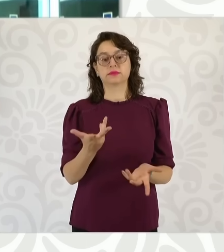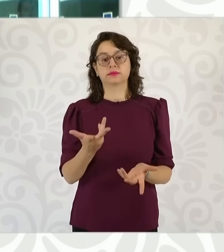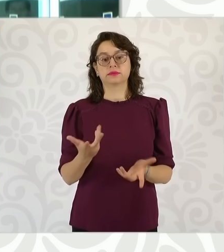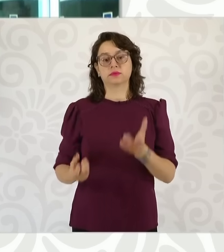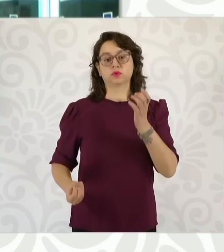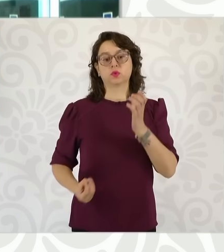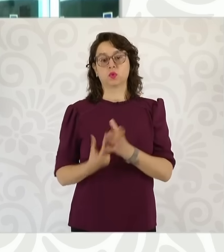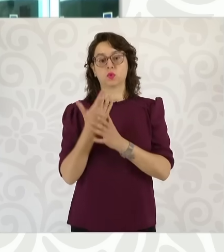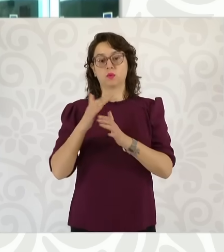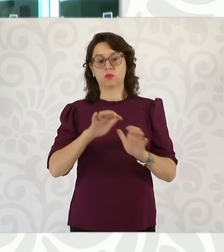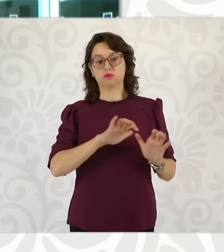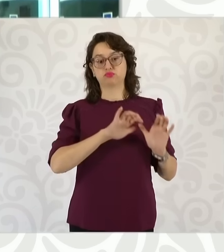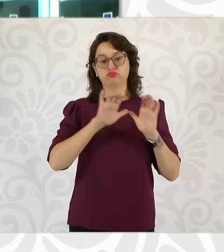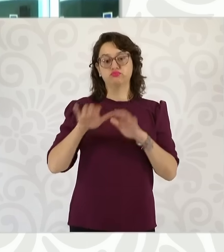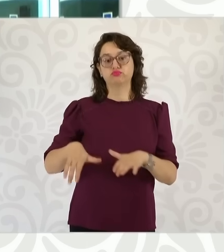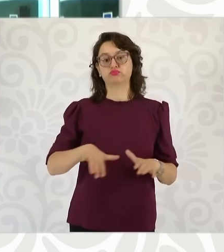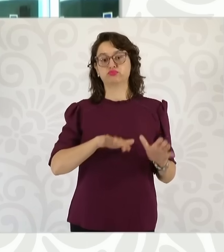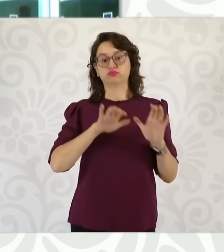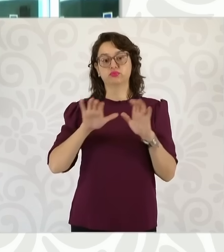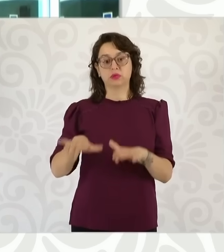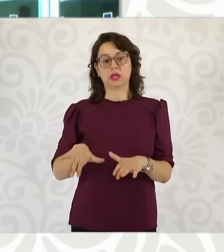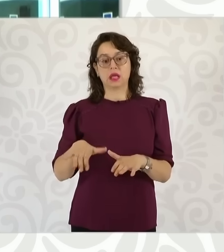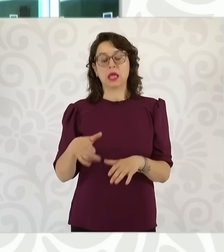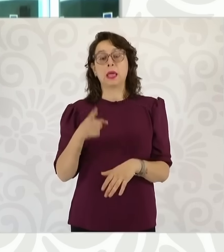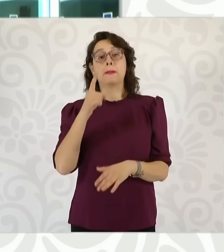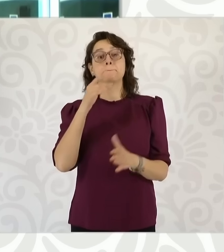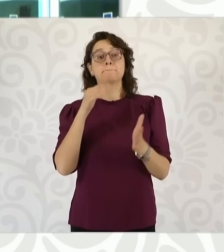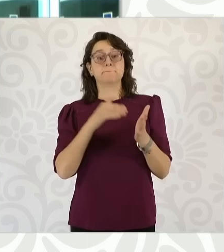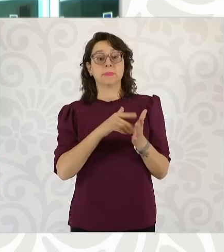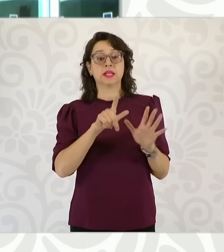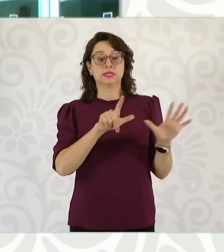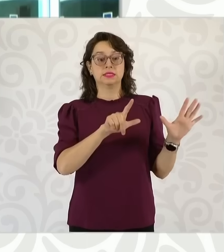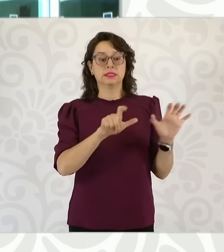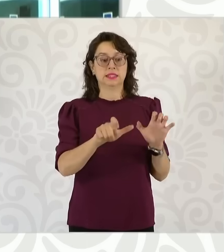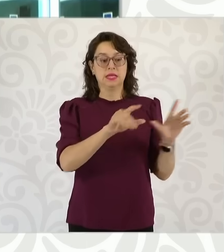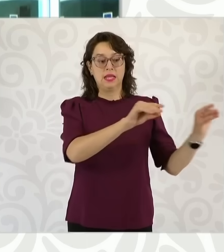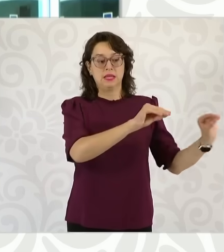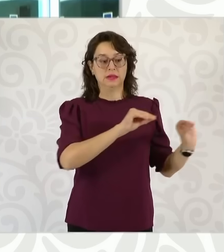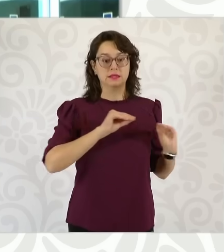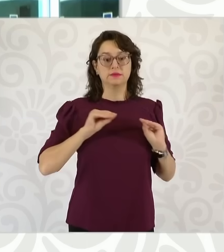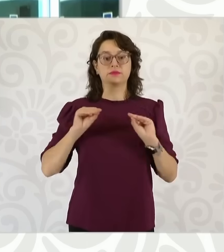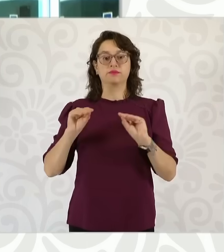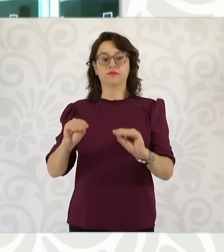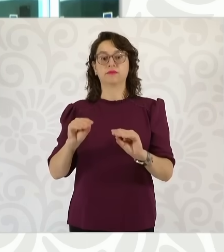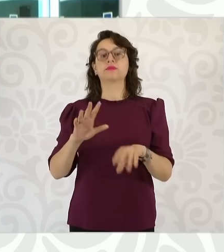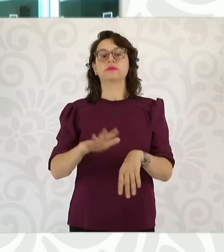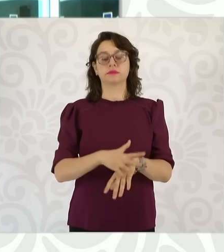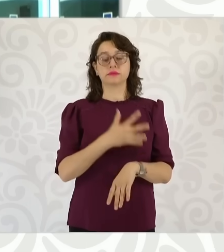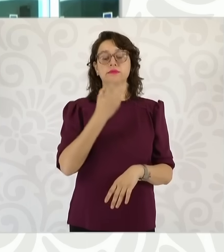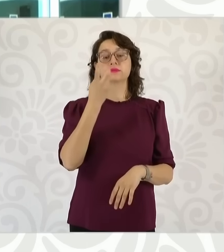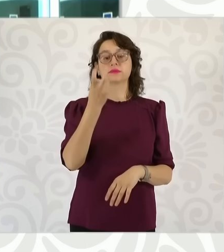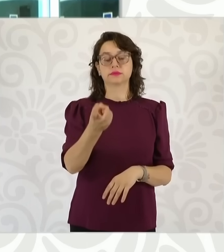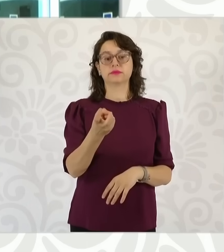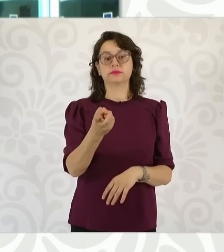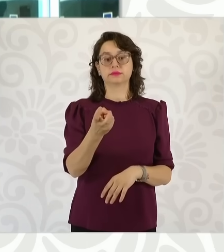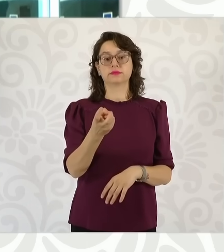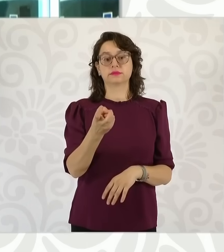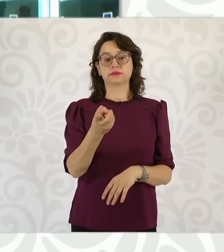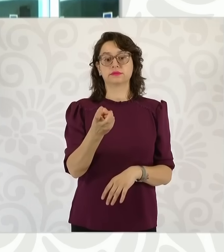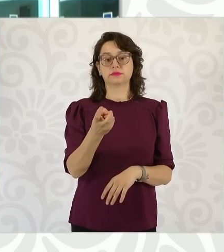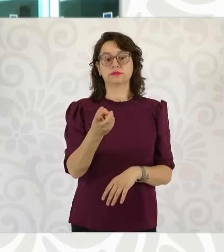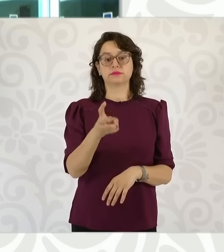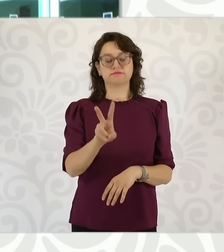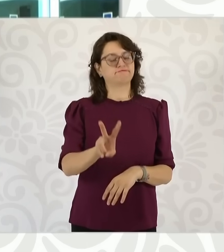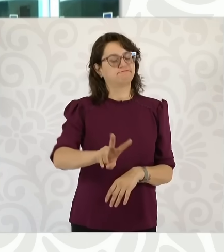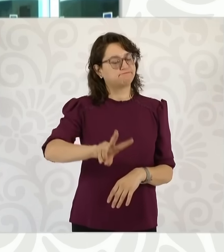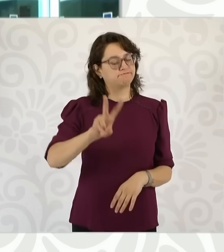nueva contratación, los 1,700 son de los transferidos, y por eso no tenga